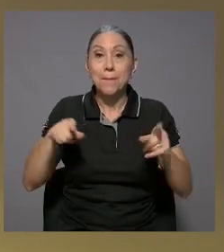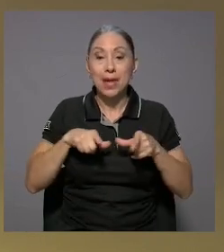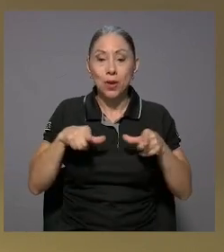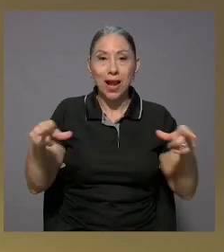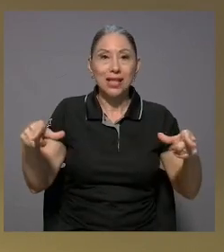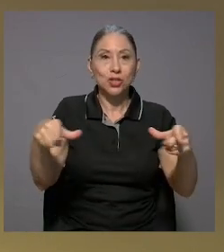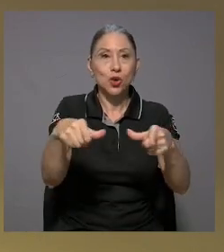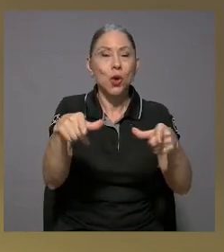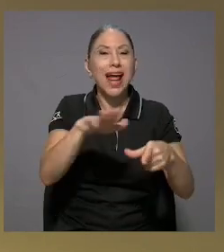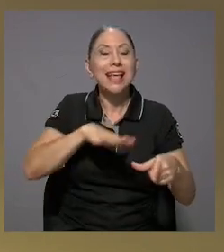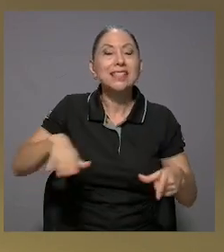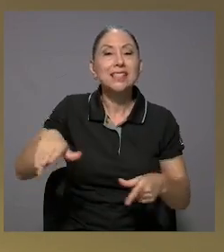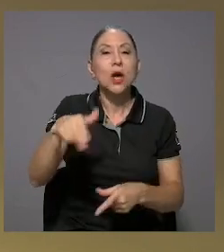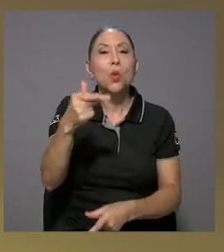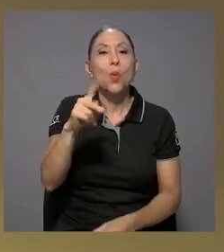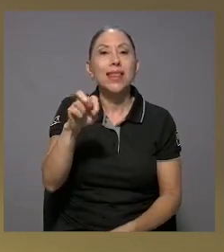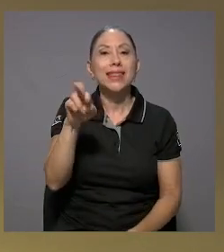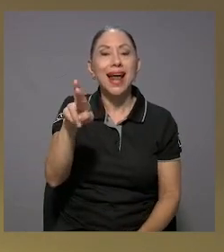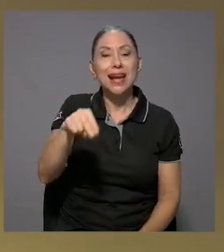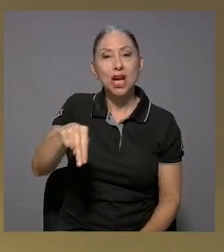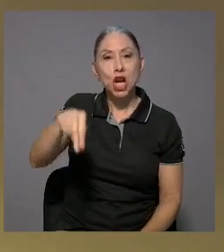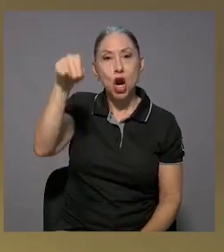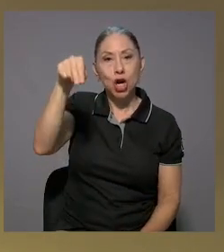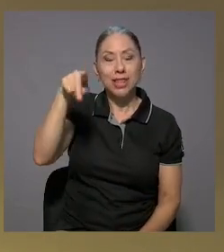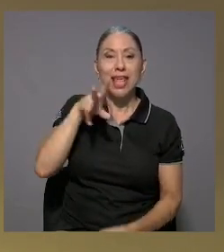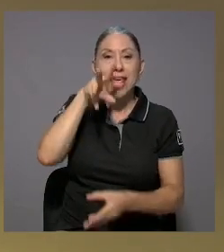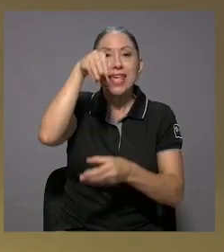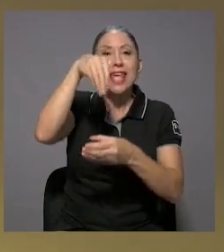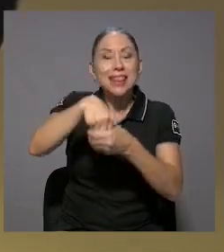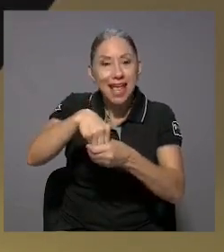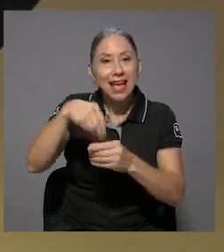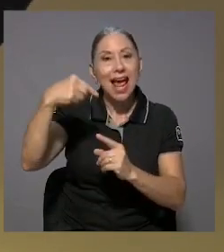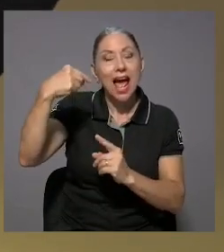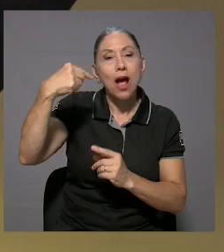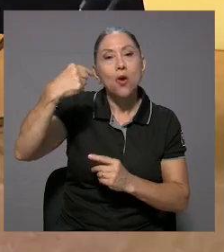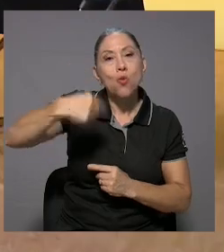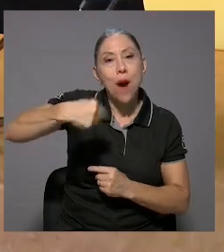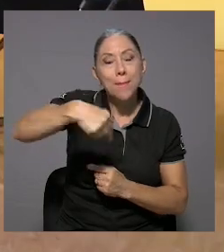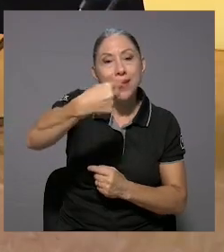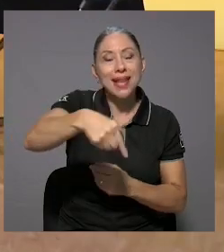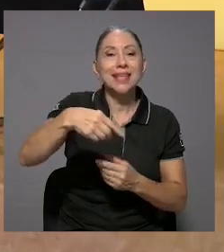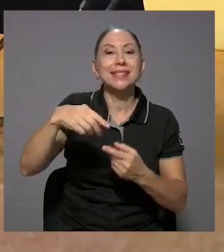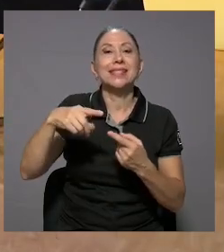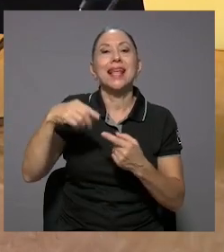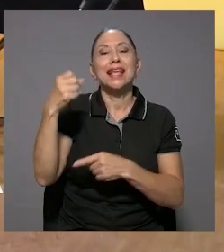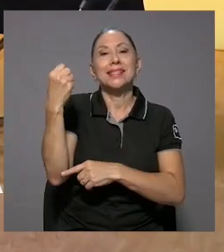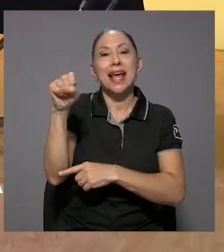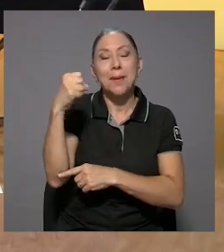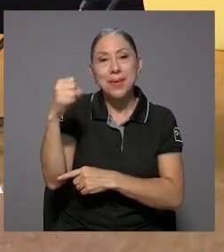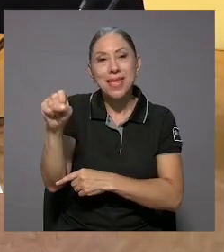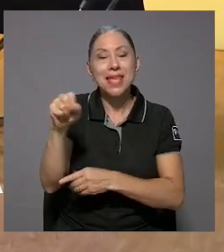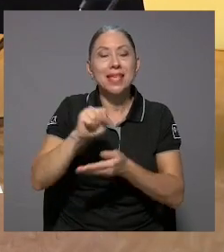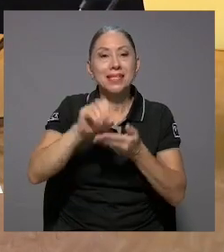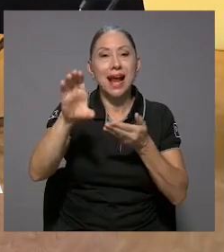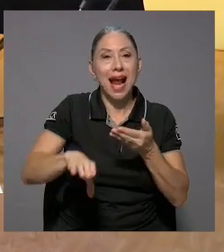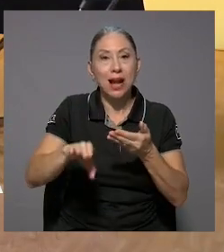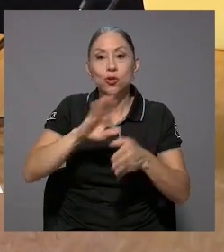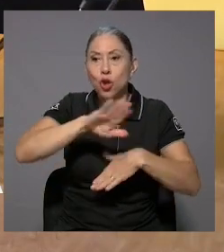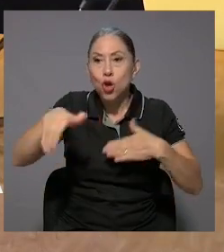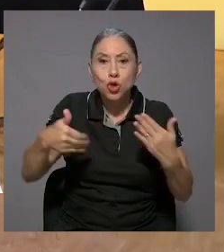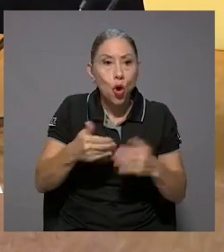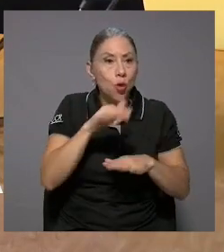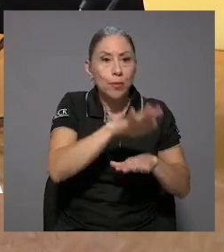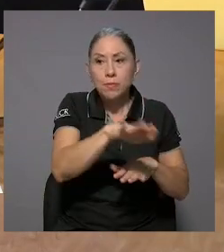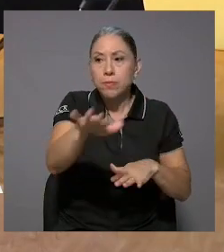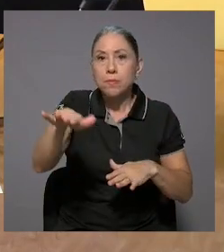Huetar Norte, que integra, por supuesto, Guapiles y Sarapiquí y San Carlos, y todo eso se